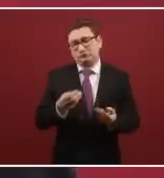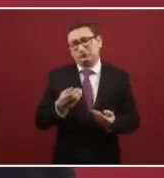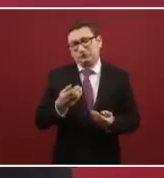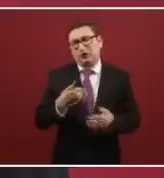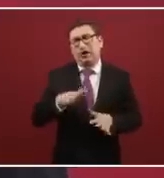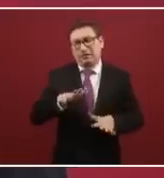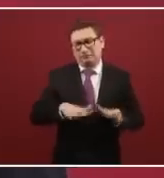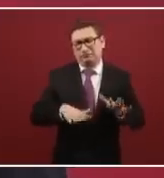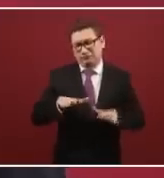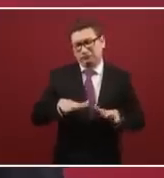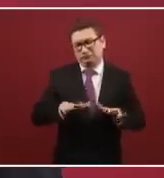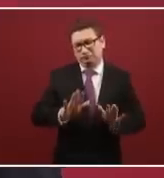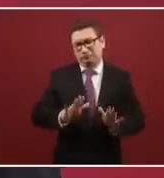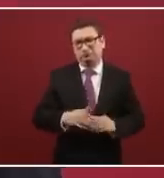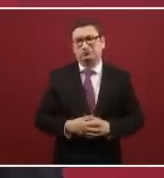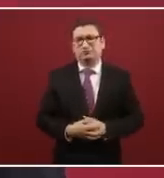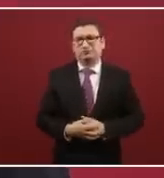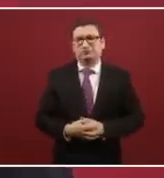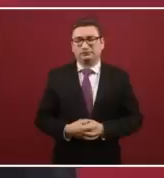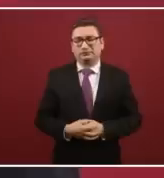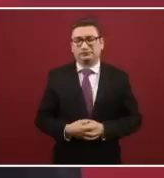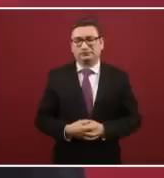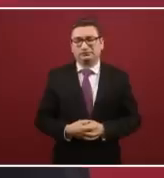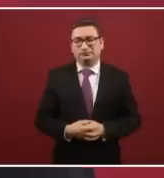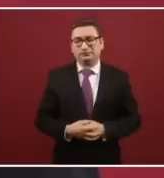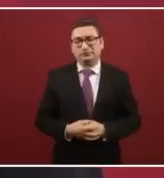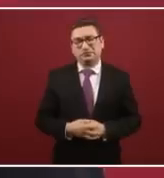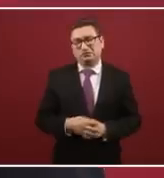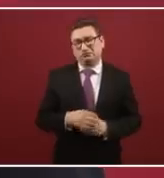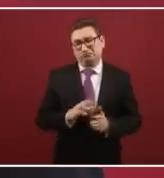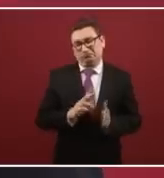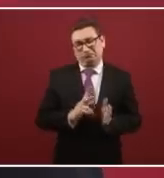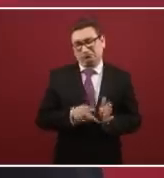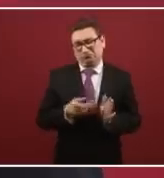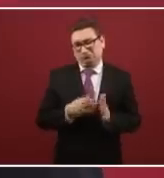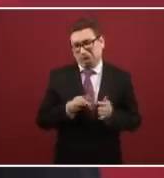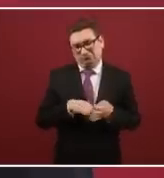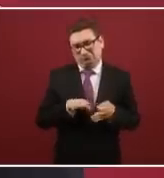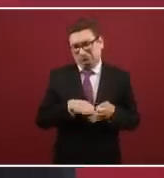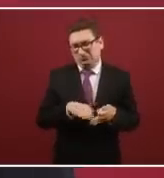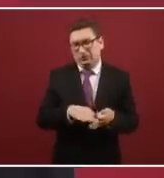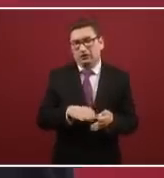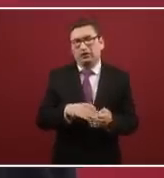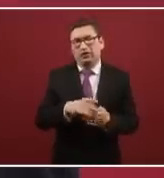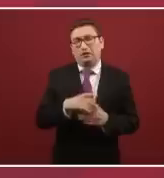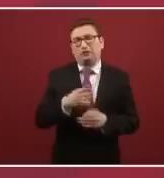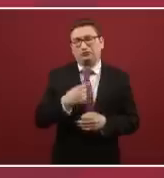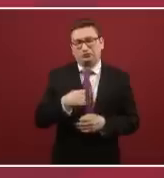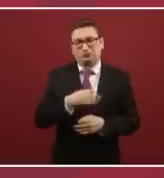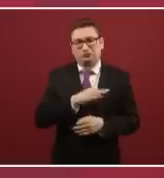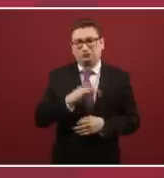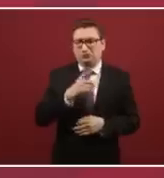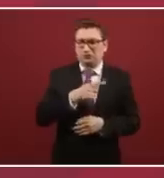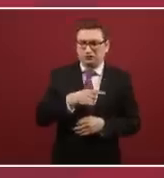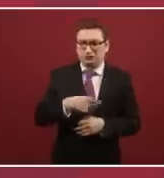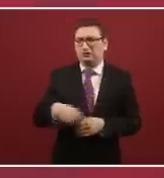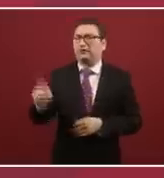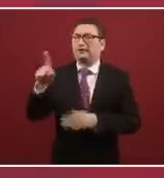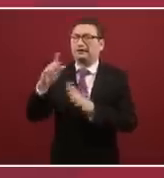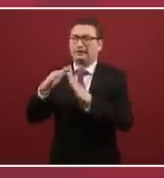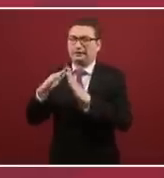sucede y es frecuente, pues irme a la casa y